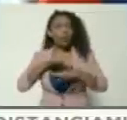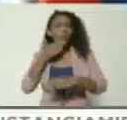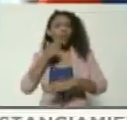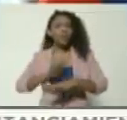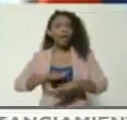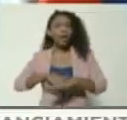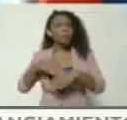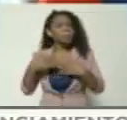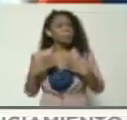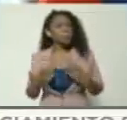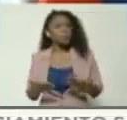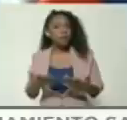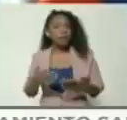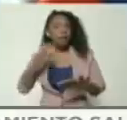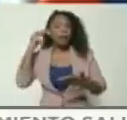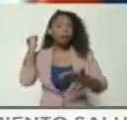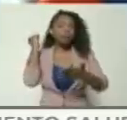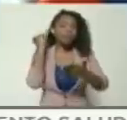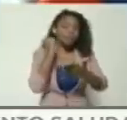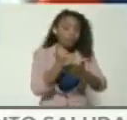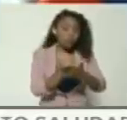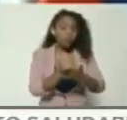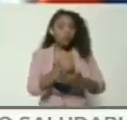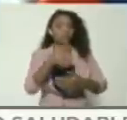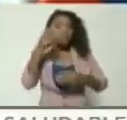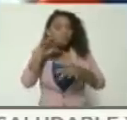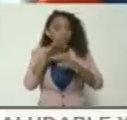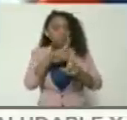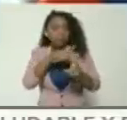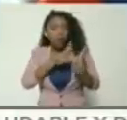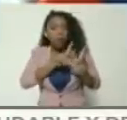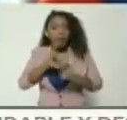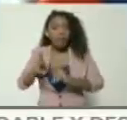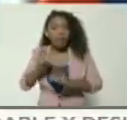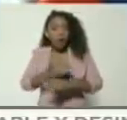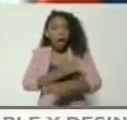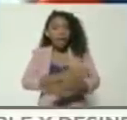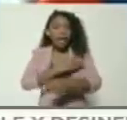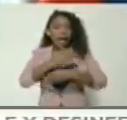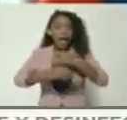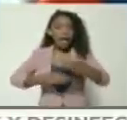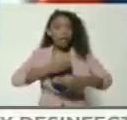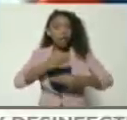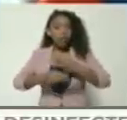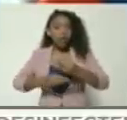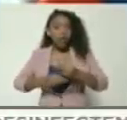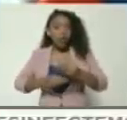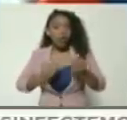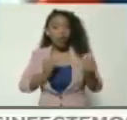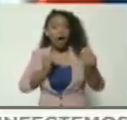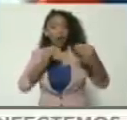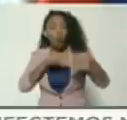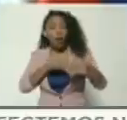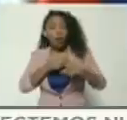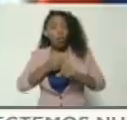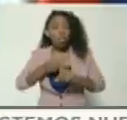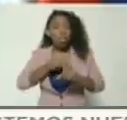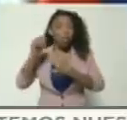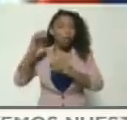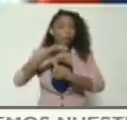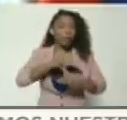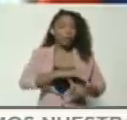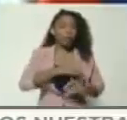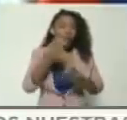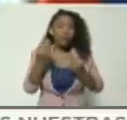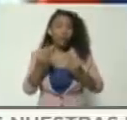de homicidio intencional calificado, ejecutado con alevosía y tortura. El